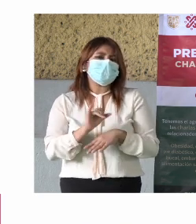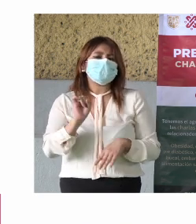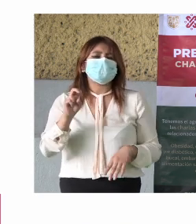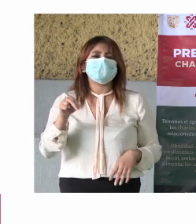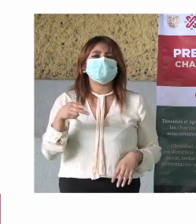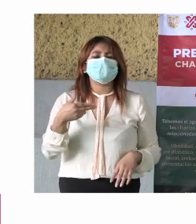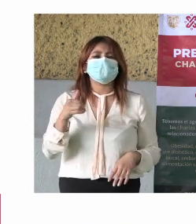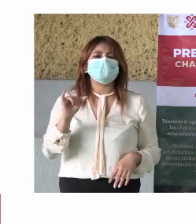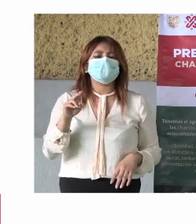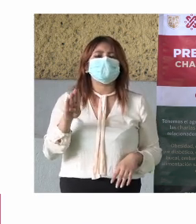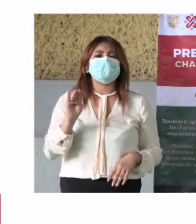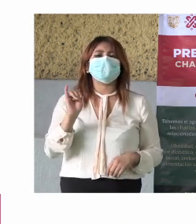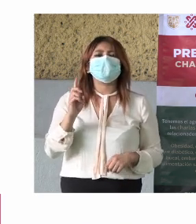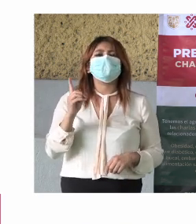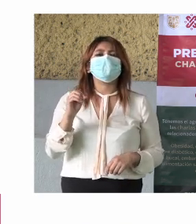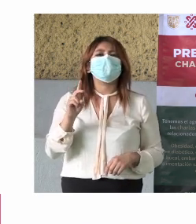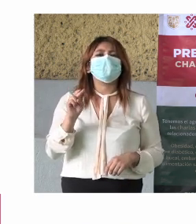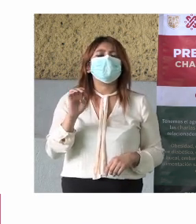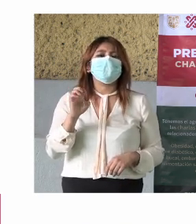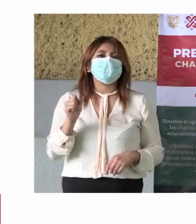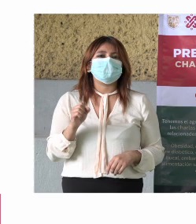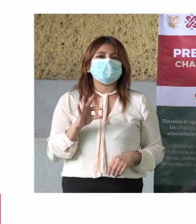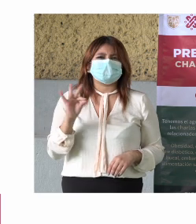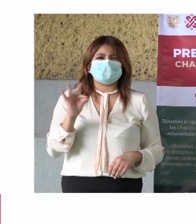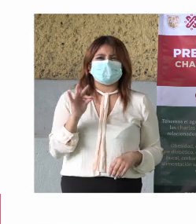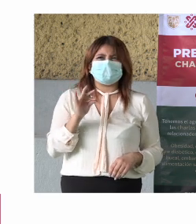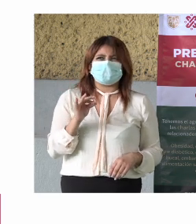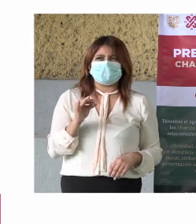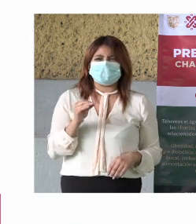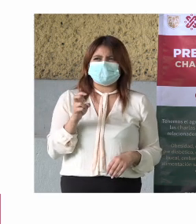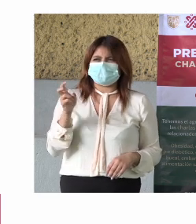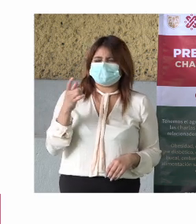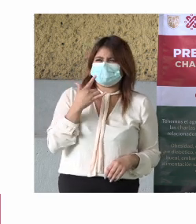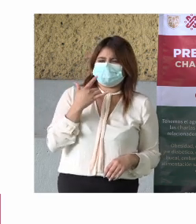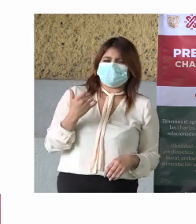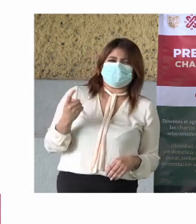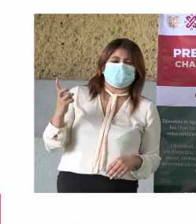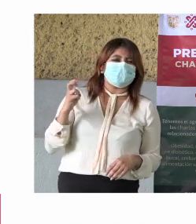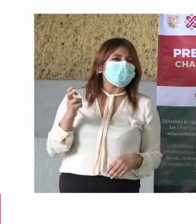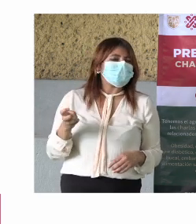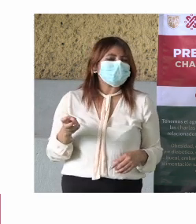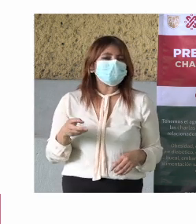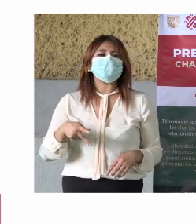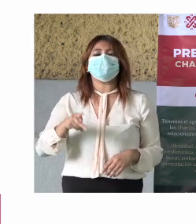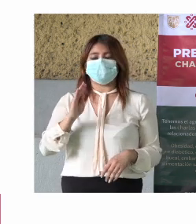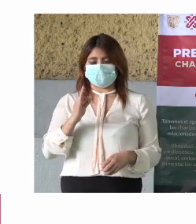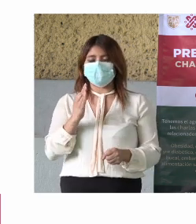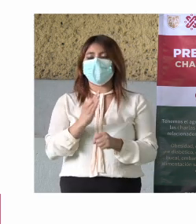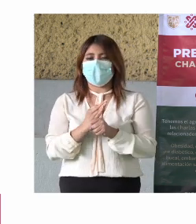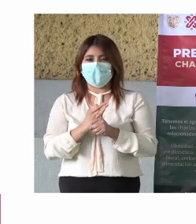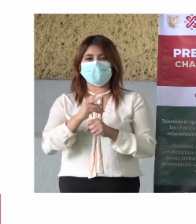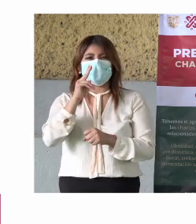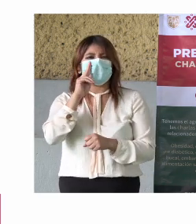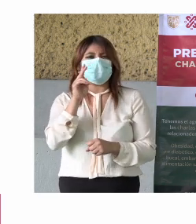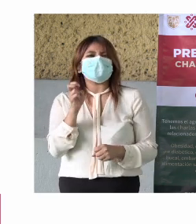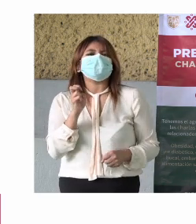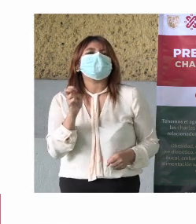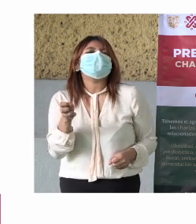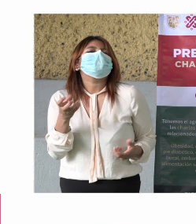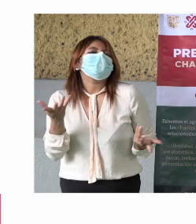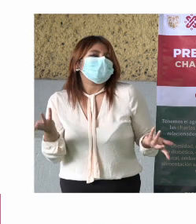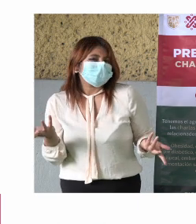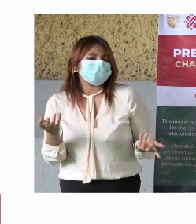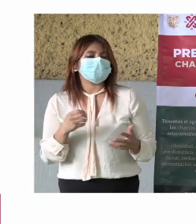SGLT2. Ya sé que a lo mejor esas iniciales ahorita me suenan como algo muy extraño, ahorita vamos a ver a qué se refiere cada una de